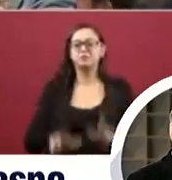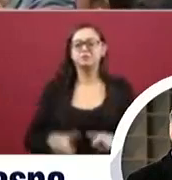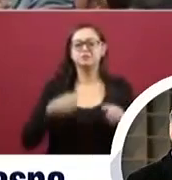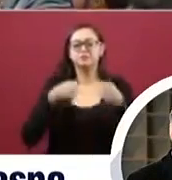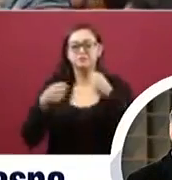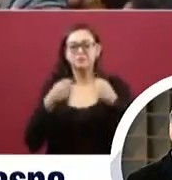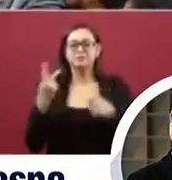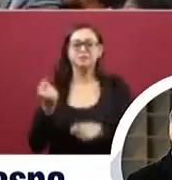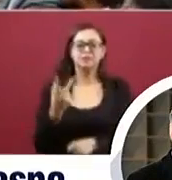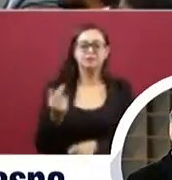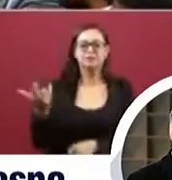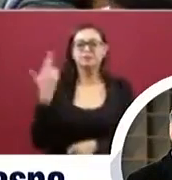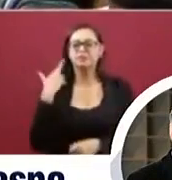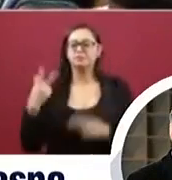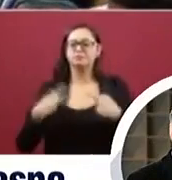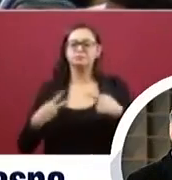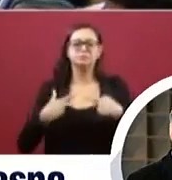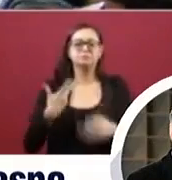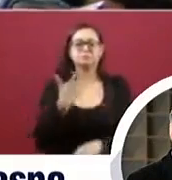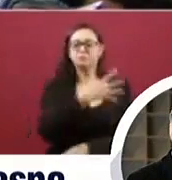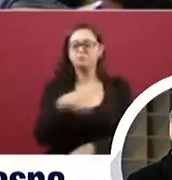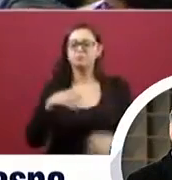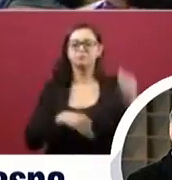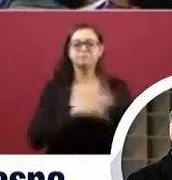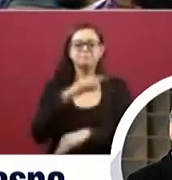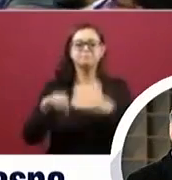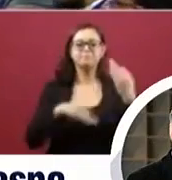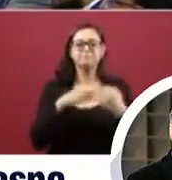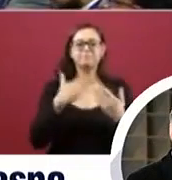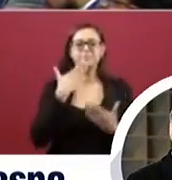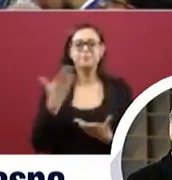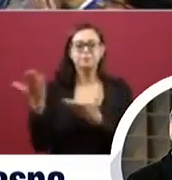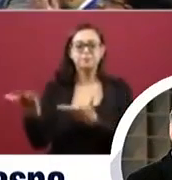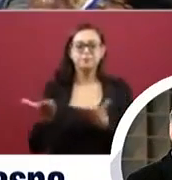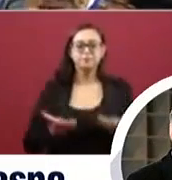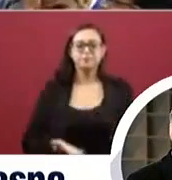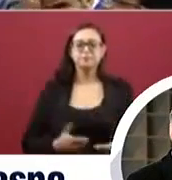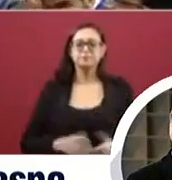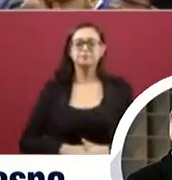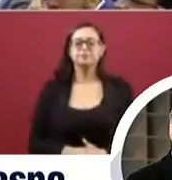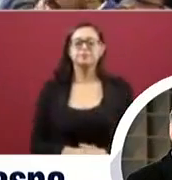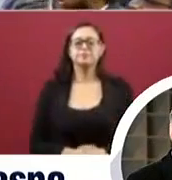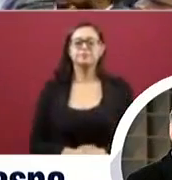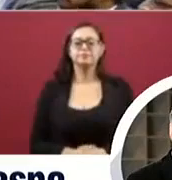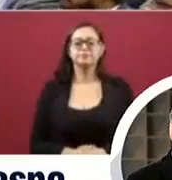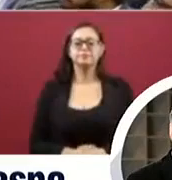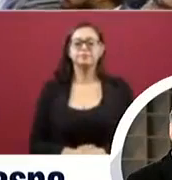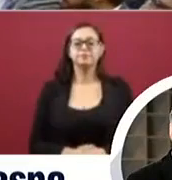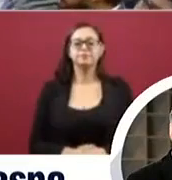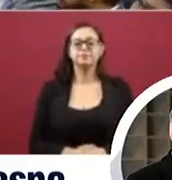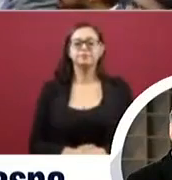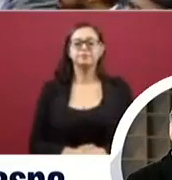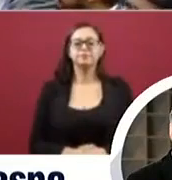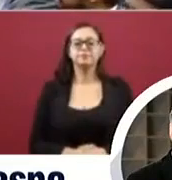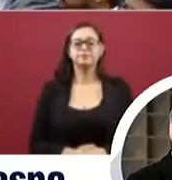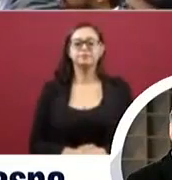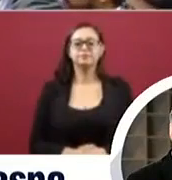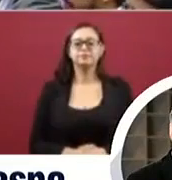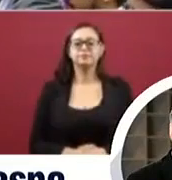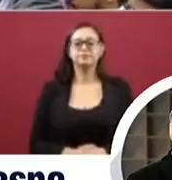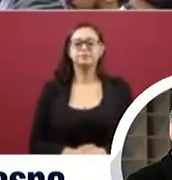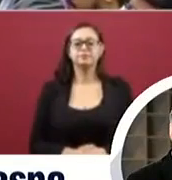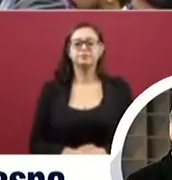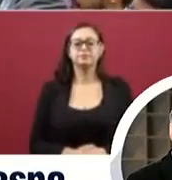de lo que iba a generar en términos de la economía mexicana, como la forma que lo decidió, es decir, hacer